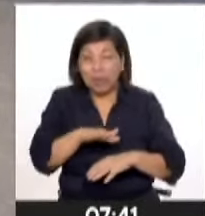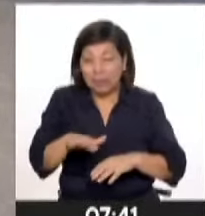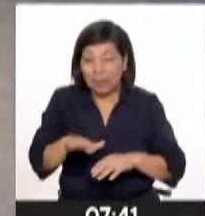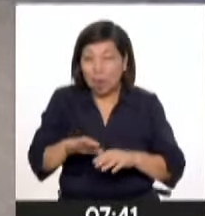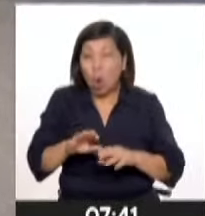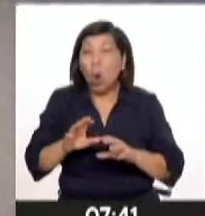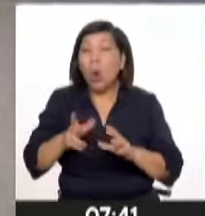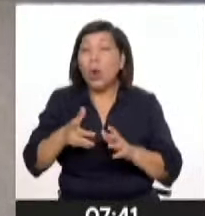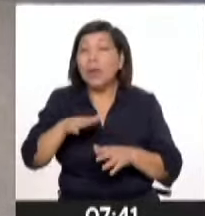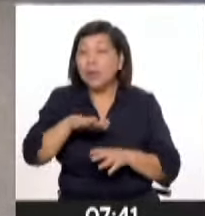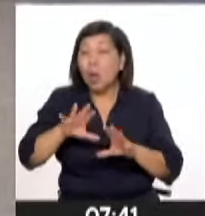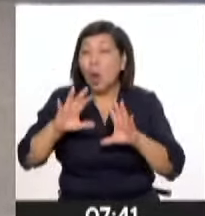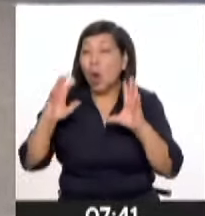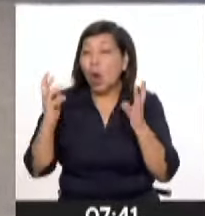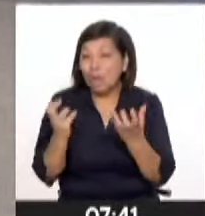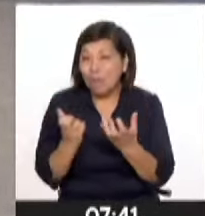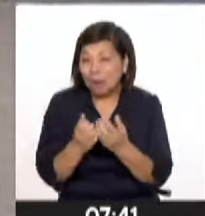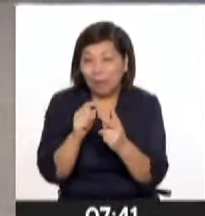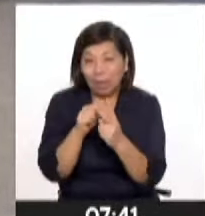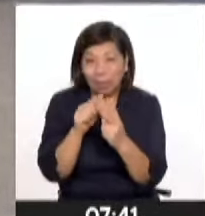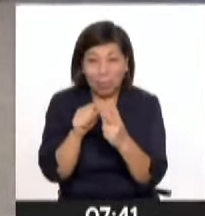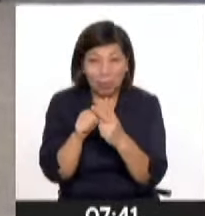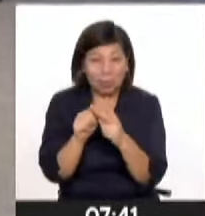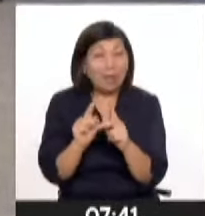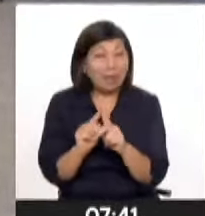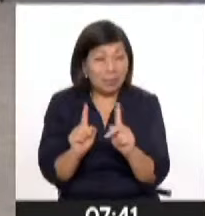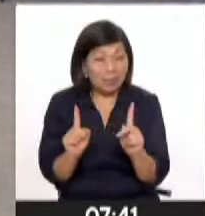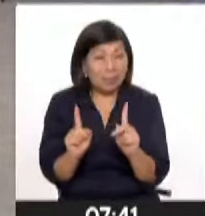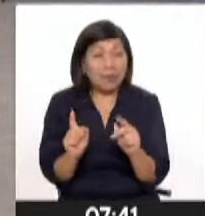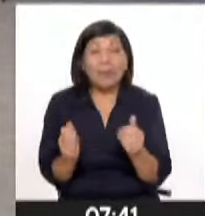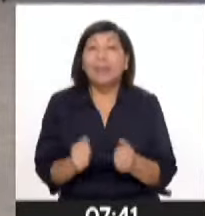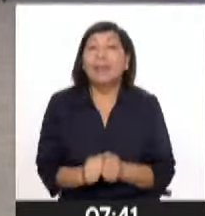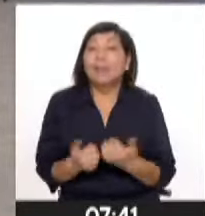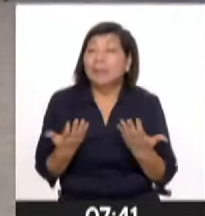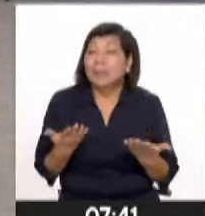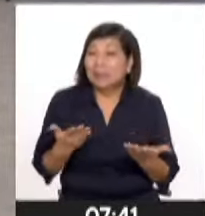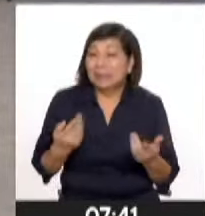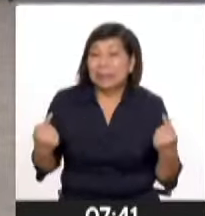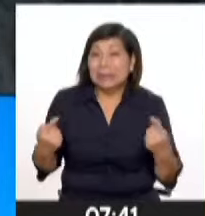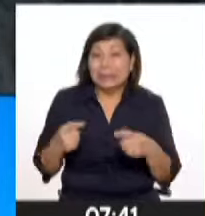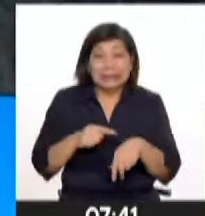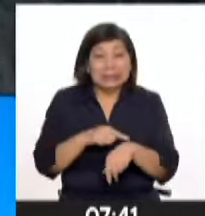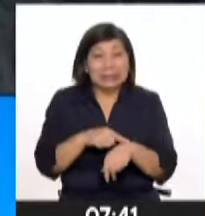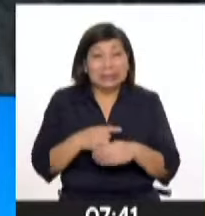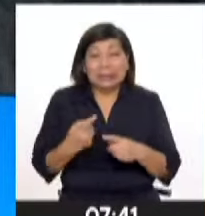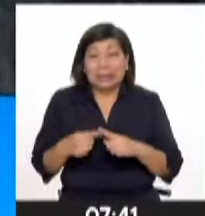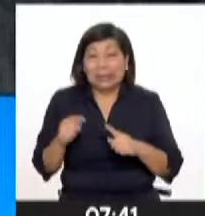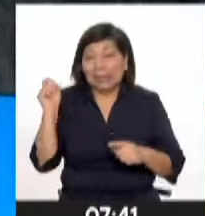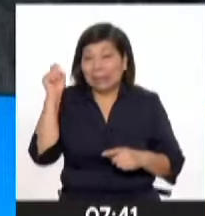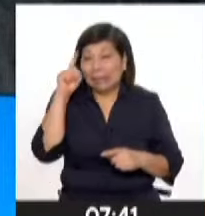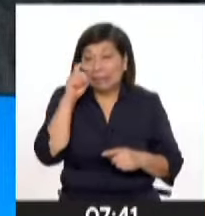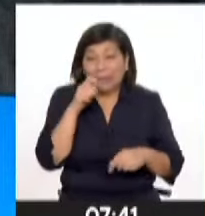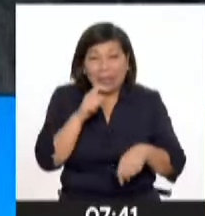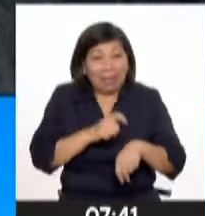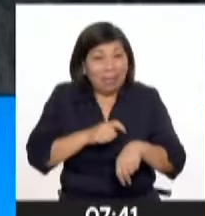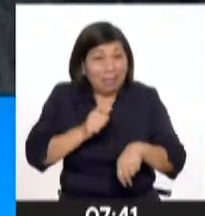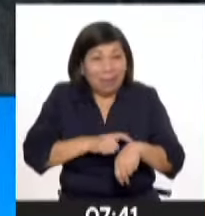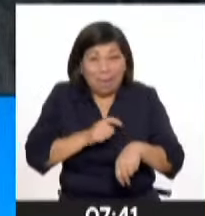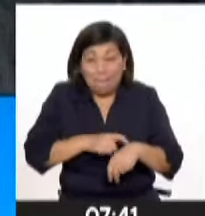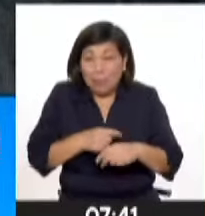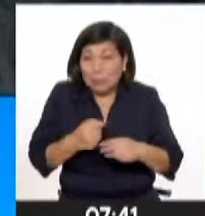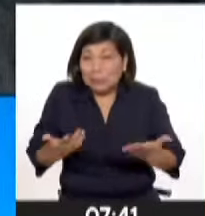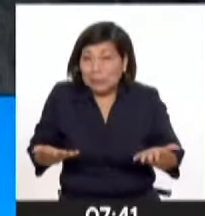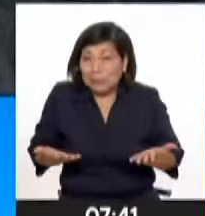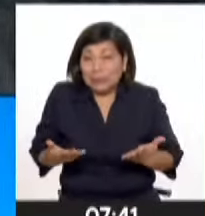se tiene ya esta alerta y hay un espacio de tiempo a contrarreloj, podemos decirlo, para mitigar los efectos